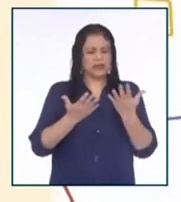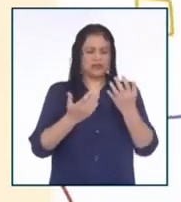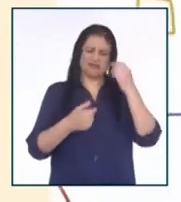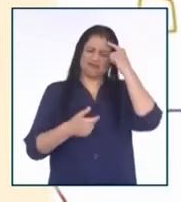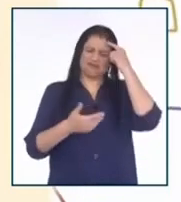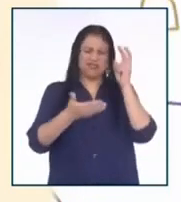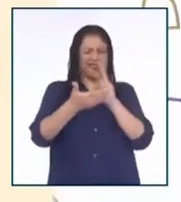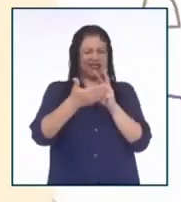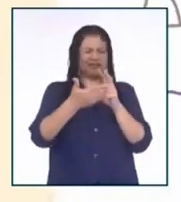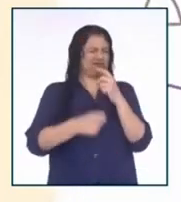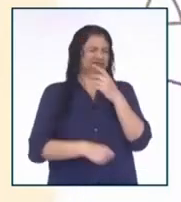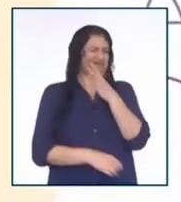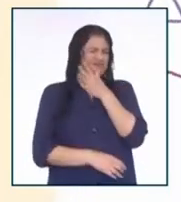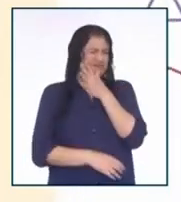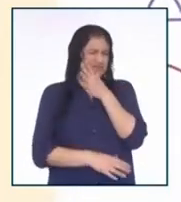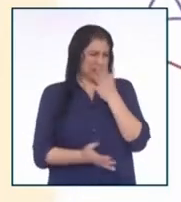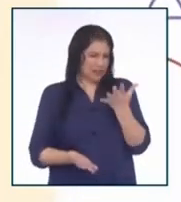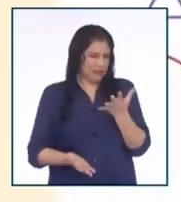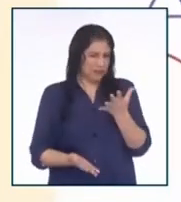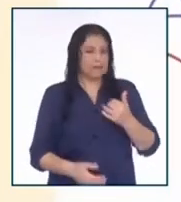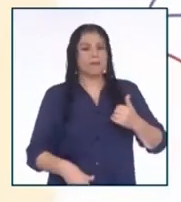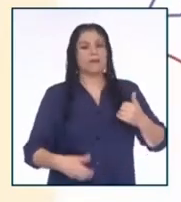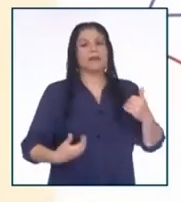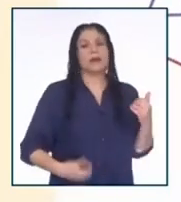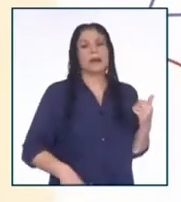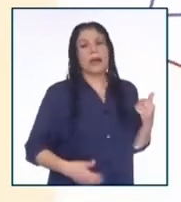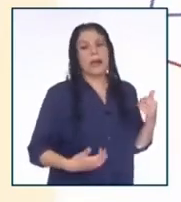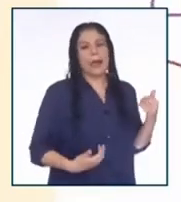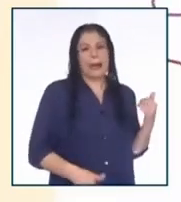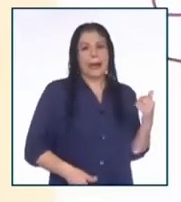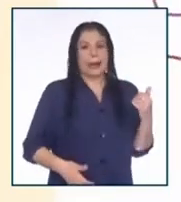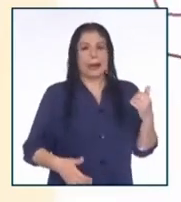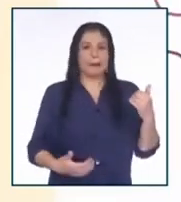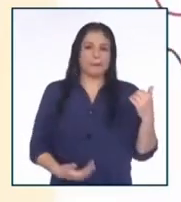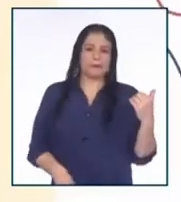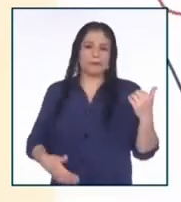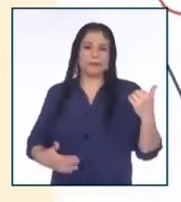dificulten su lectura.